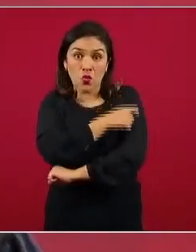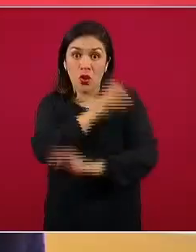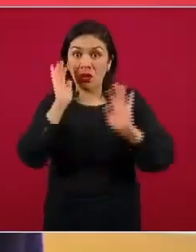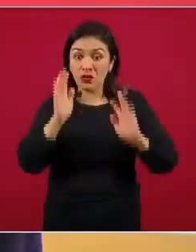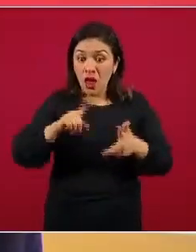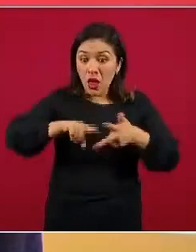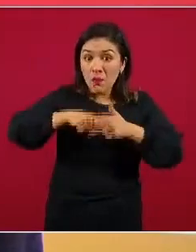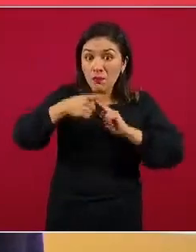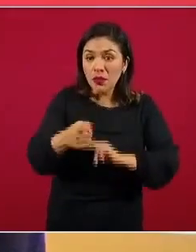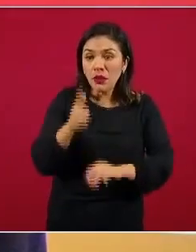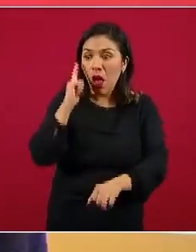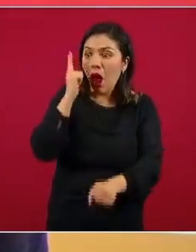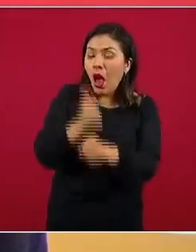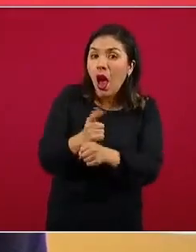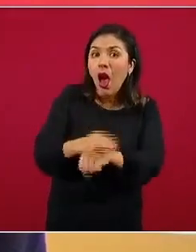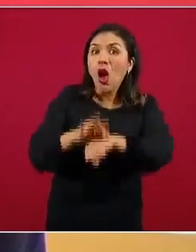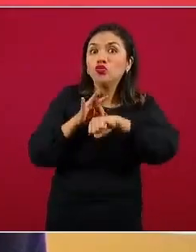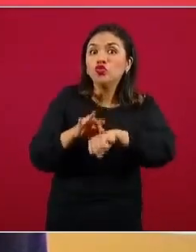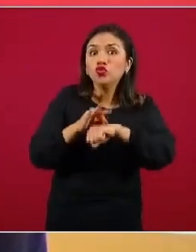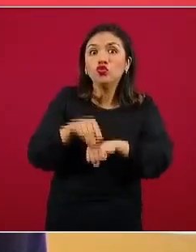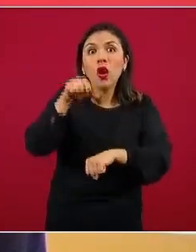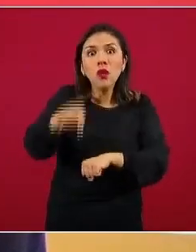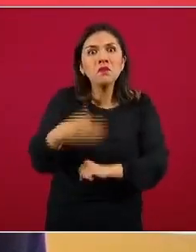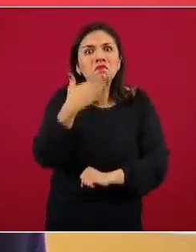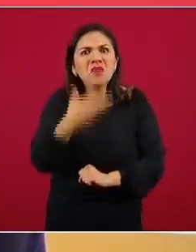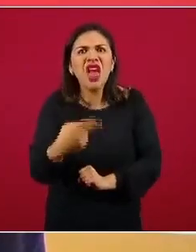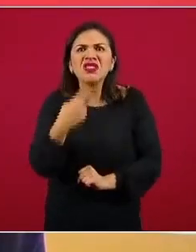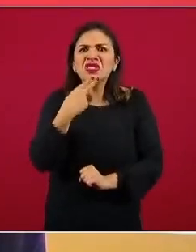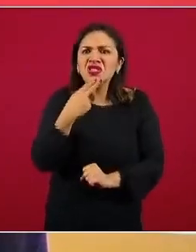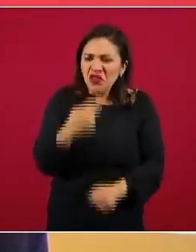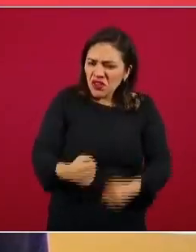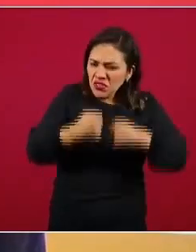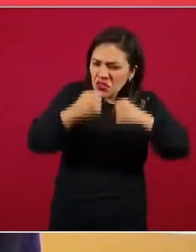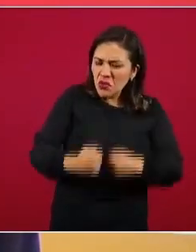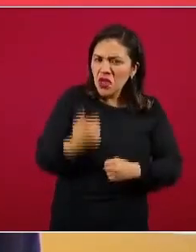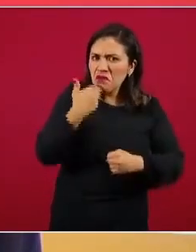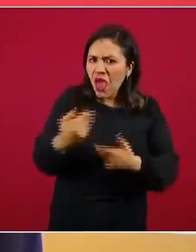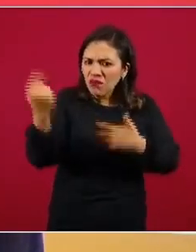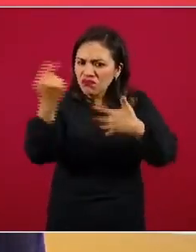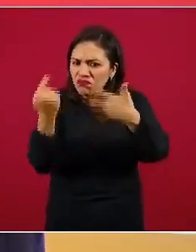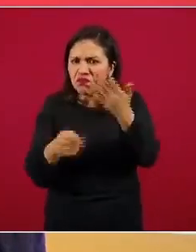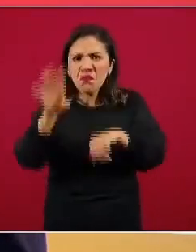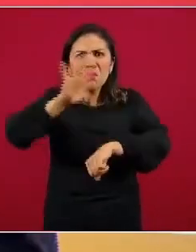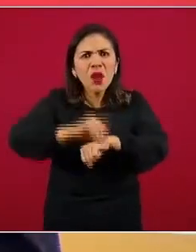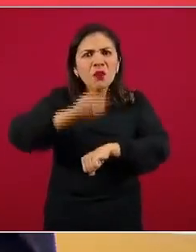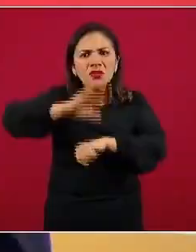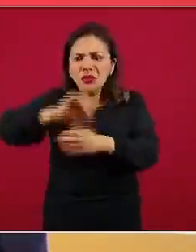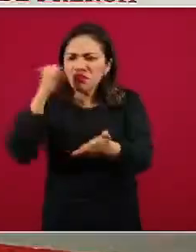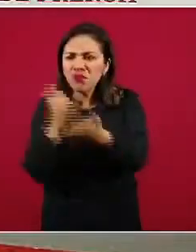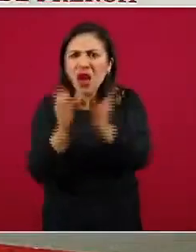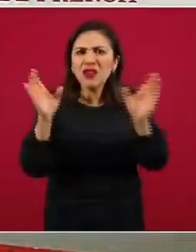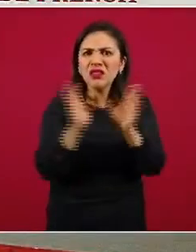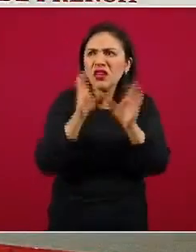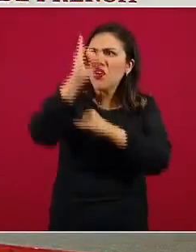a evidenciar todos sus niveles de eficacia, seguridad, empiecen a tener sus autorizaciones por los